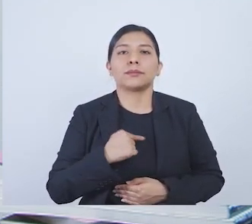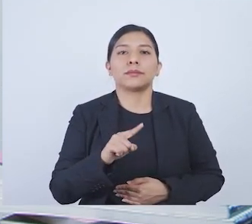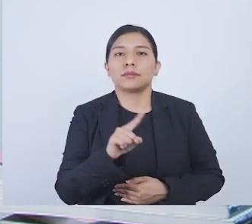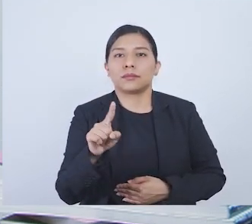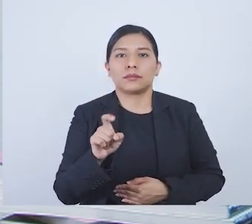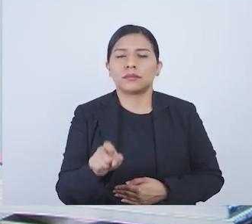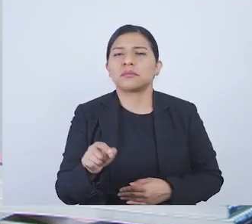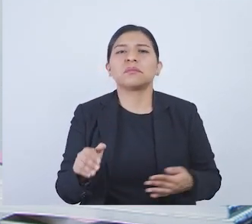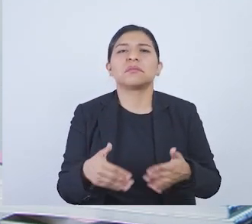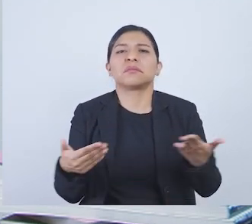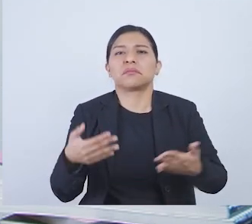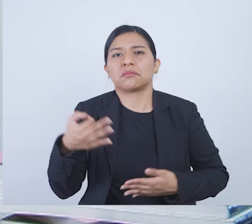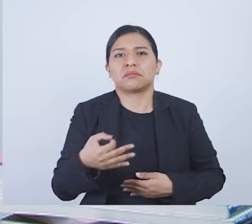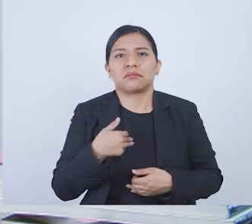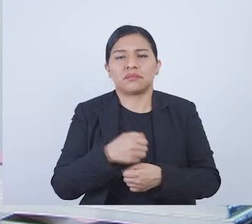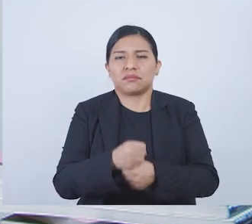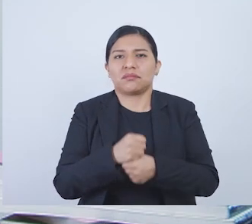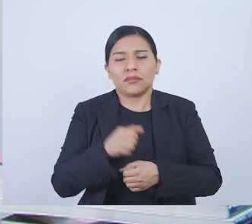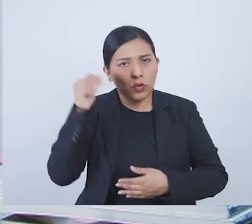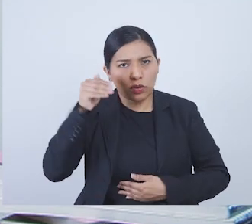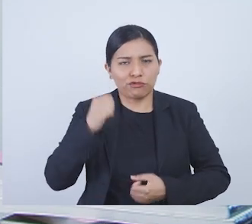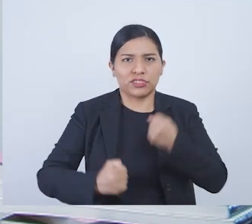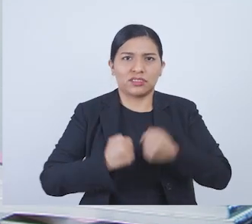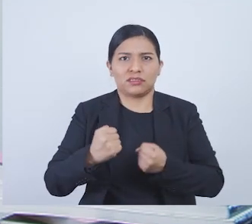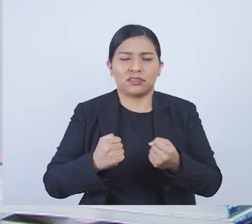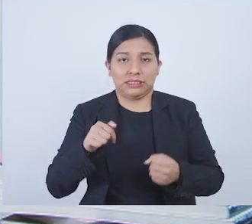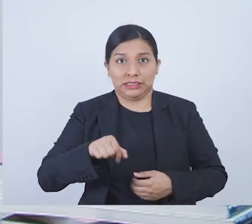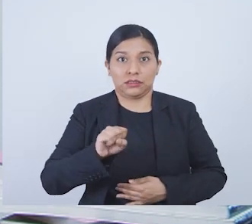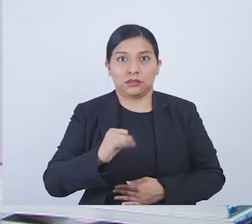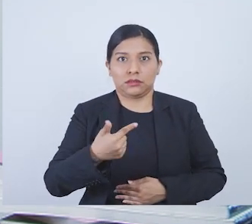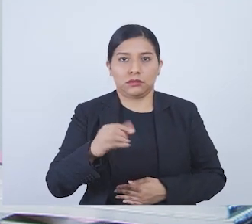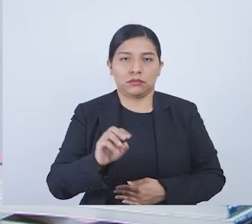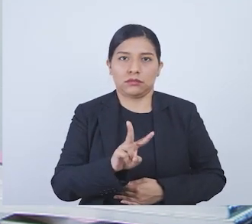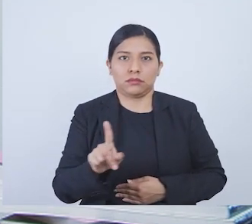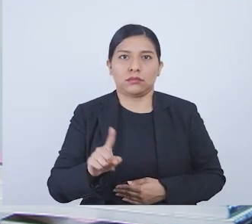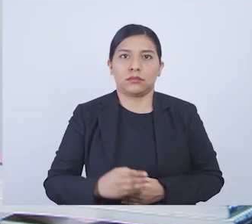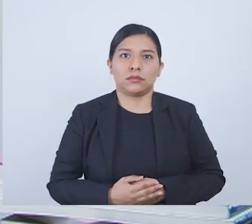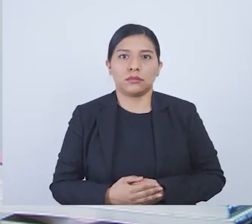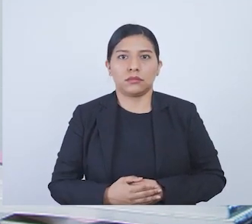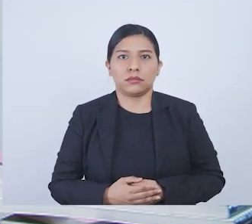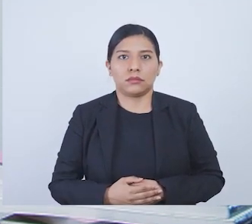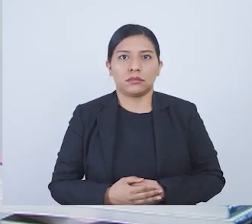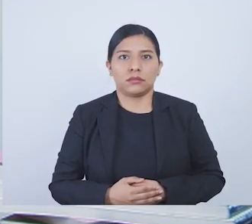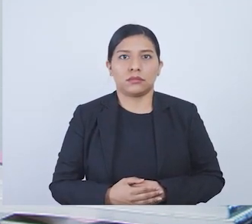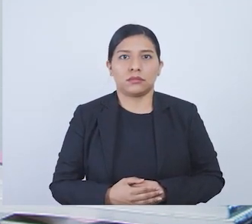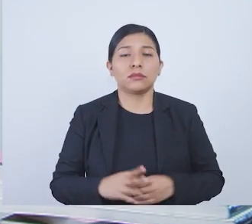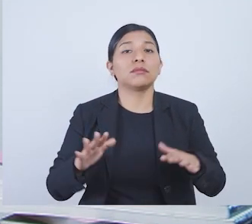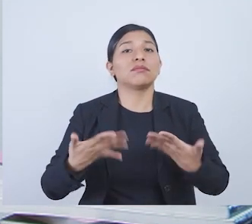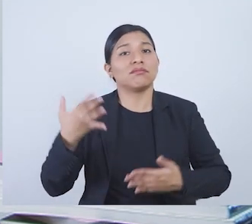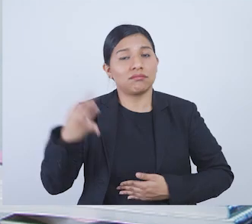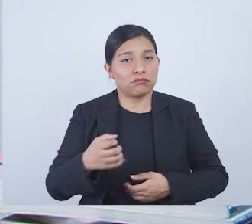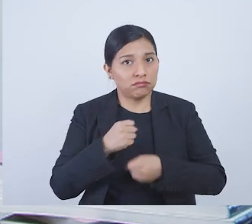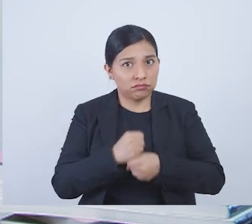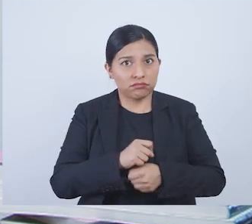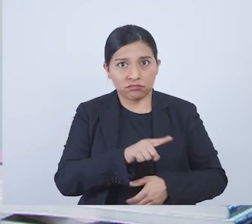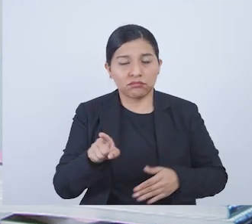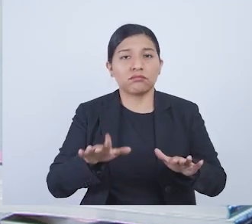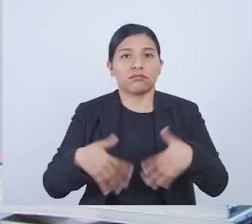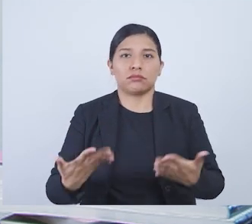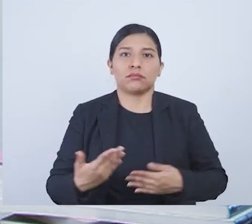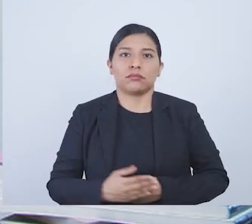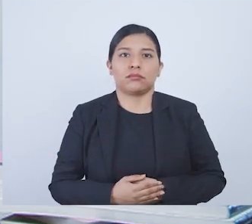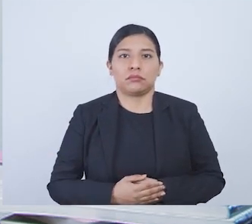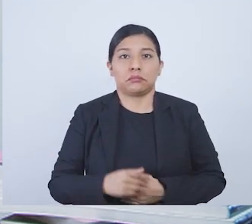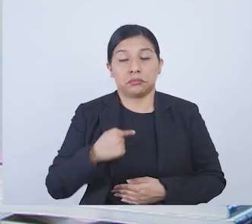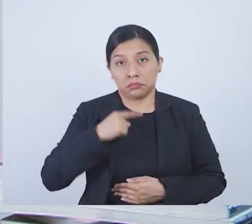sería, ¿qué debería garantizar una educación física en pleno siglo XXI? Pues, ¿qué debería garantizar? Yo